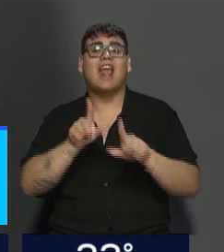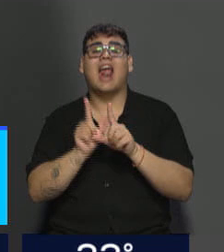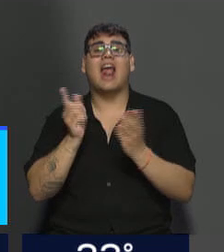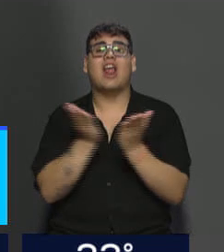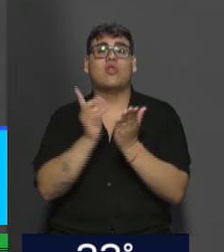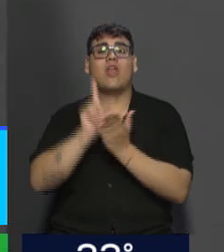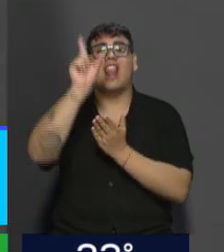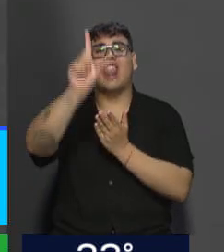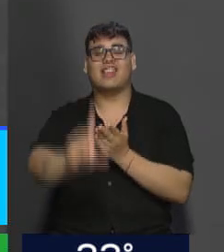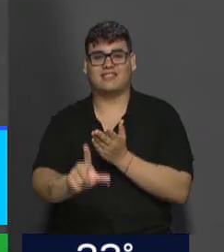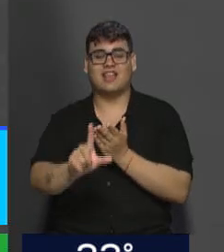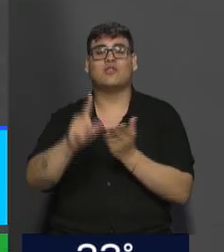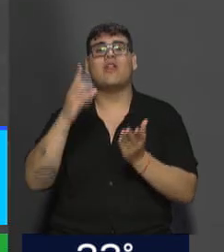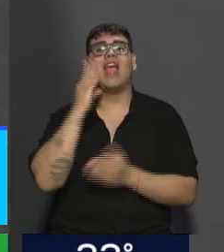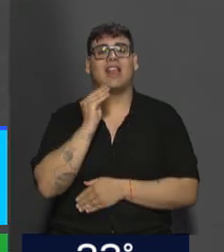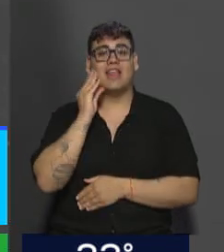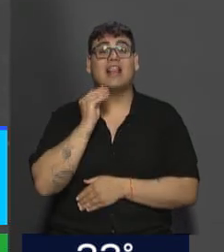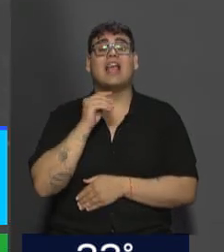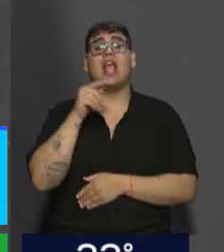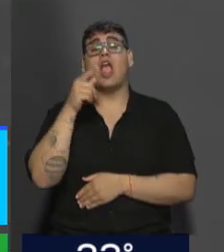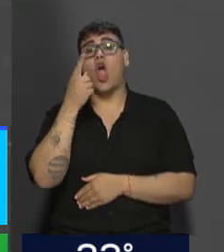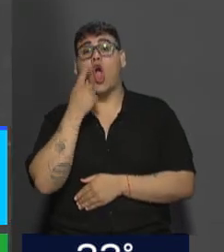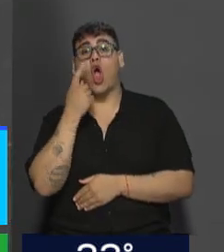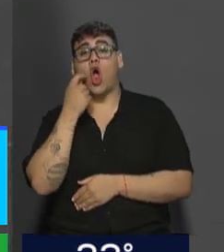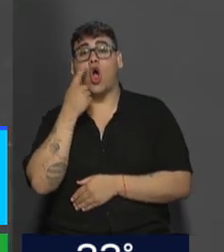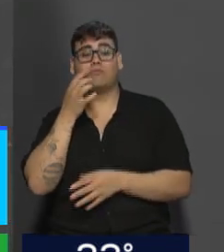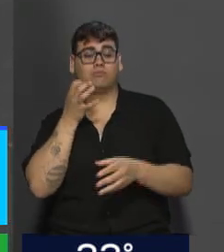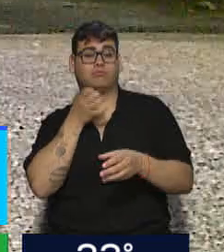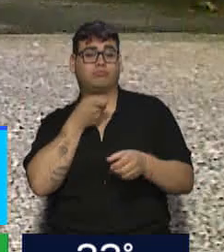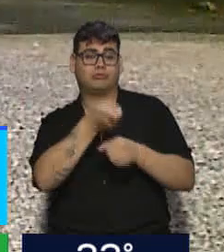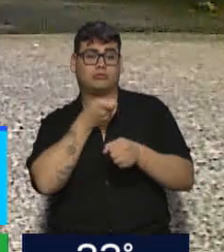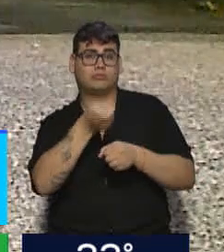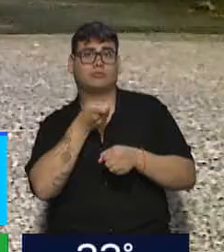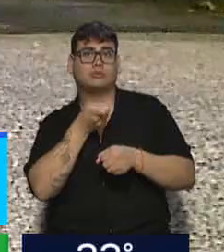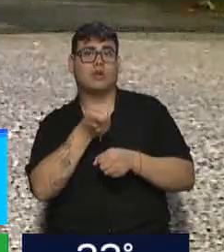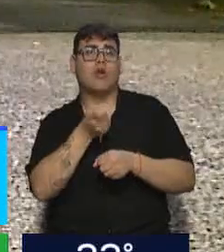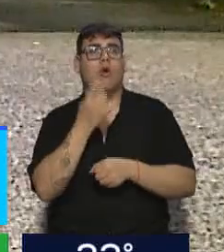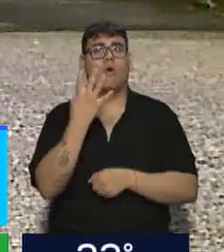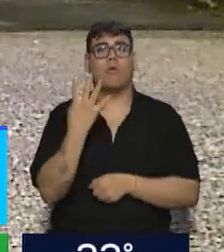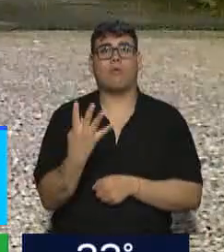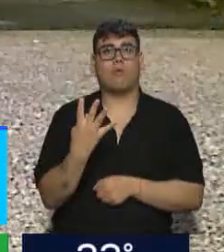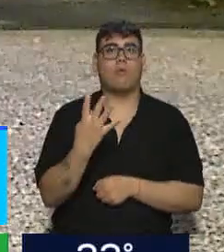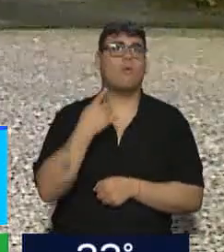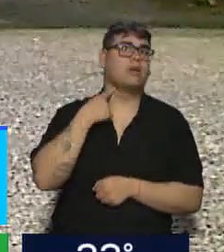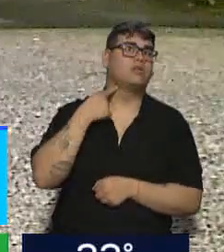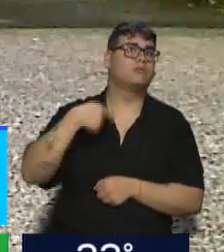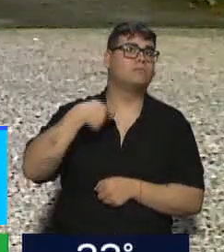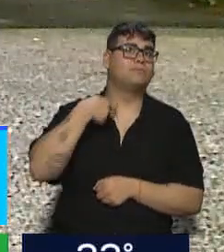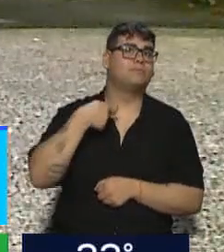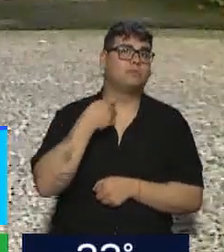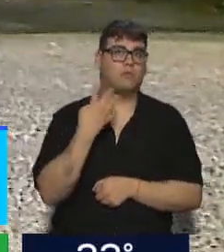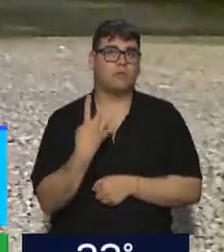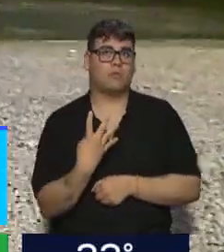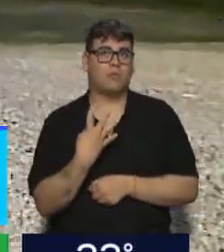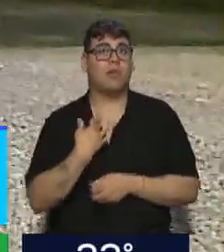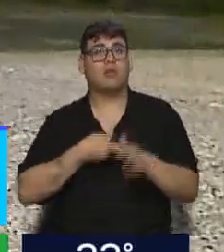eh su asesino le dio muerte con cuatro puñaladas certeras en la parte derecha de su cuello después escapó en